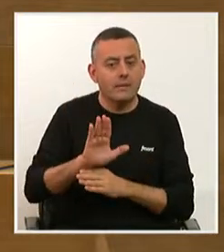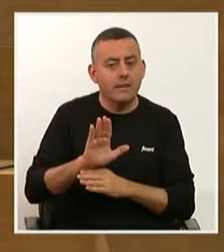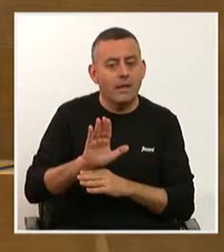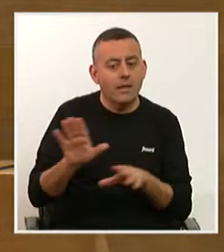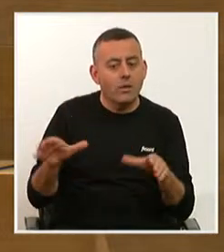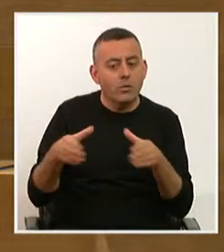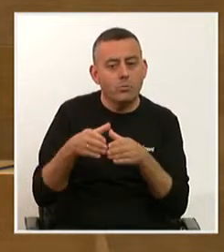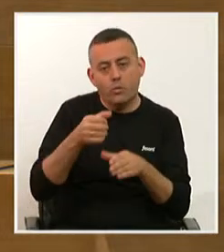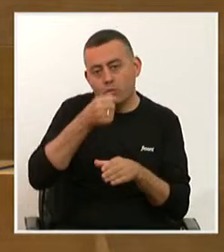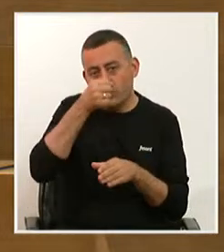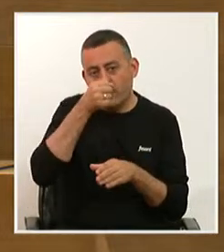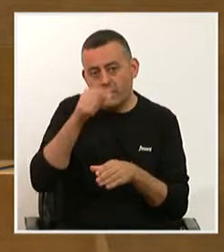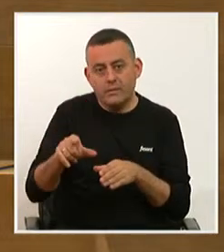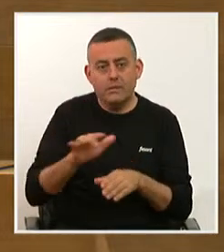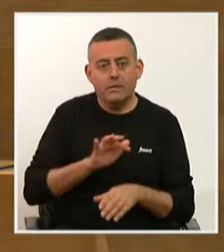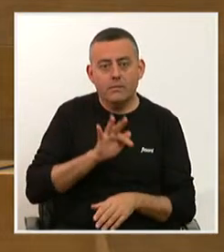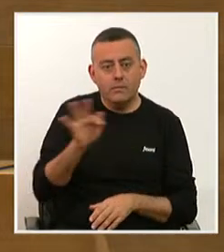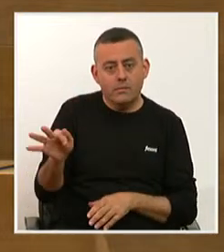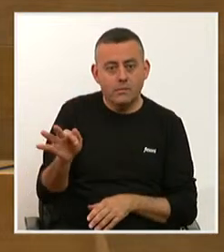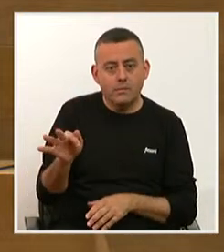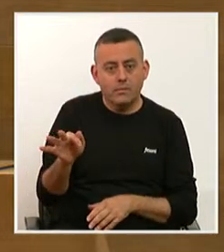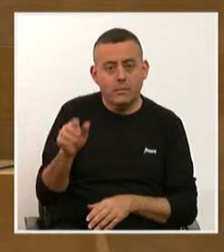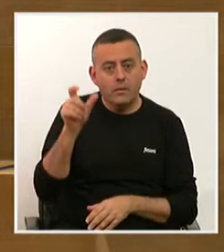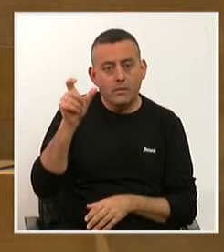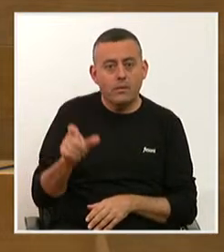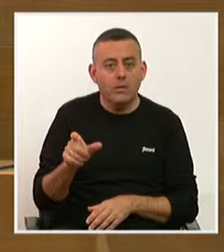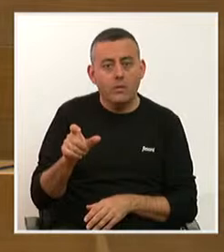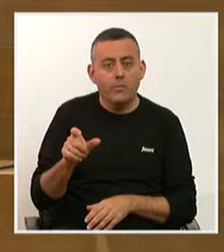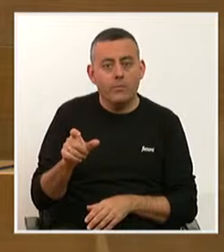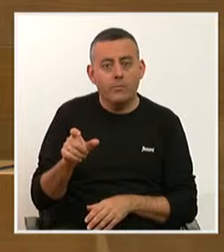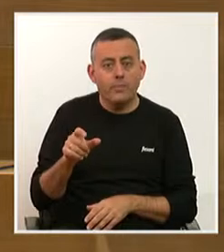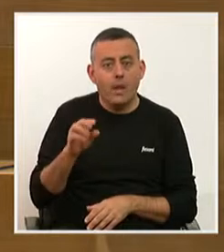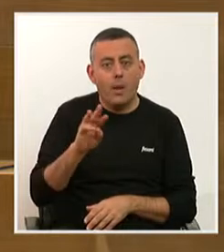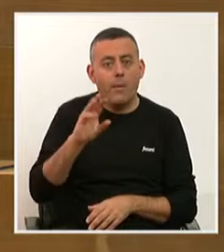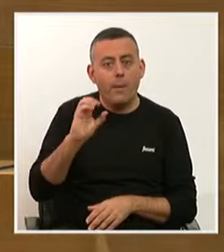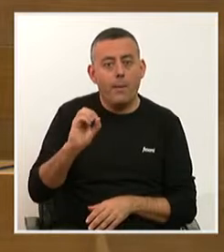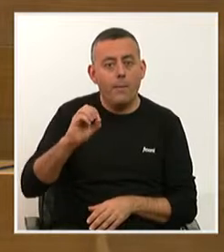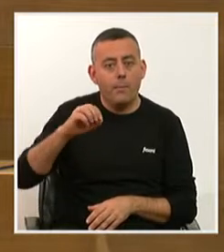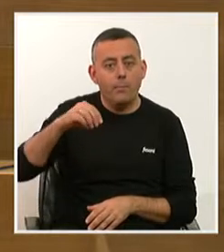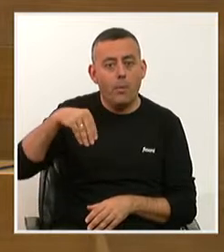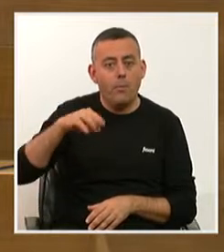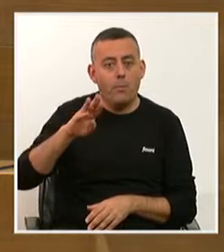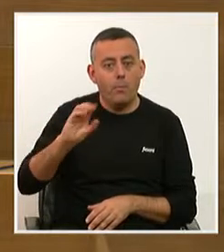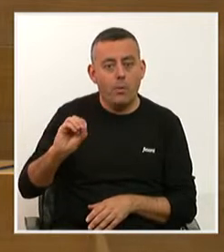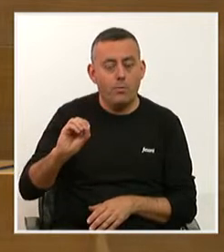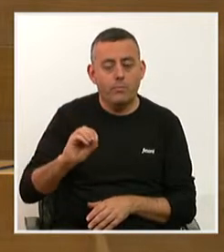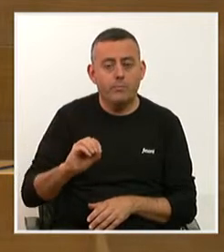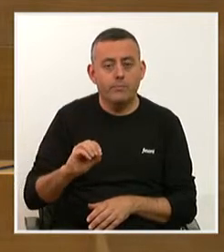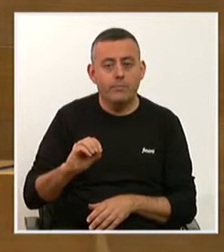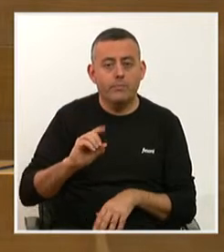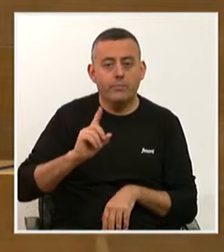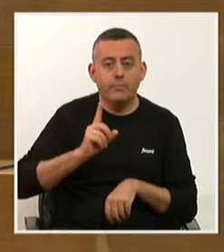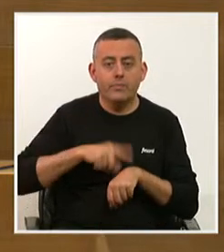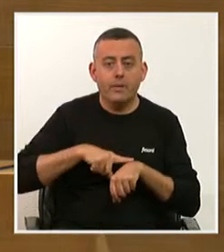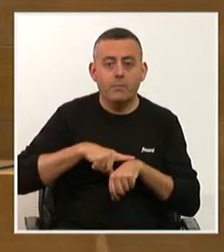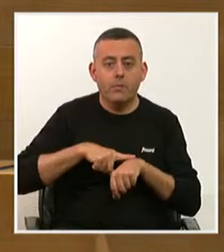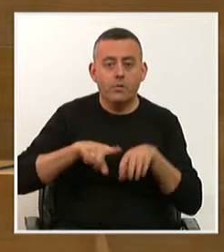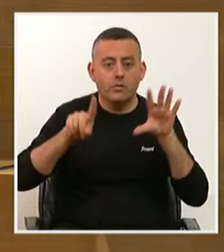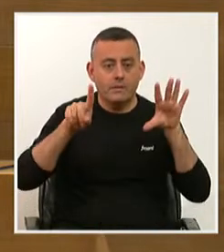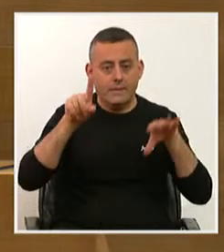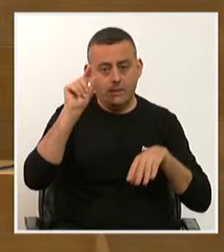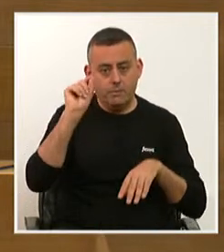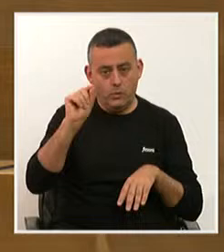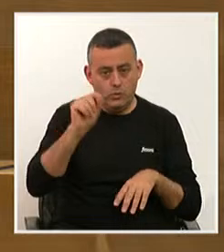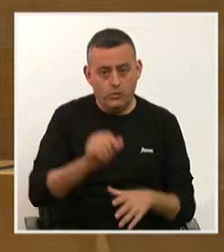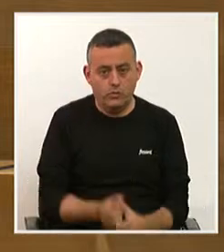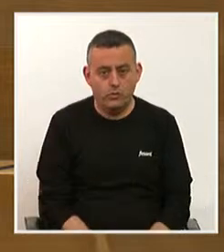socialista para que la palabra a Don Benjamín monp por tiempo de 6